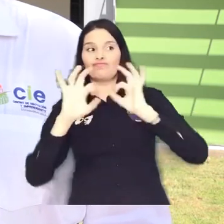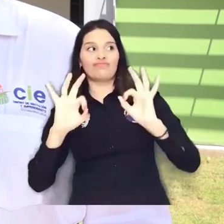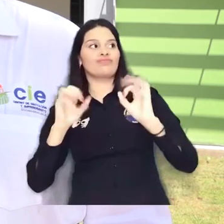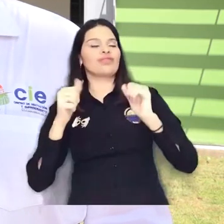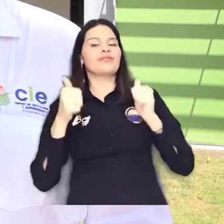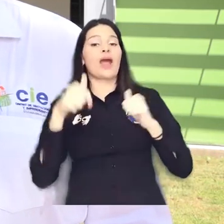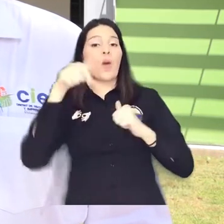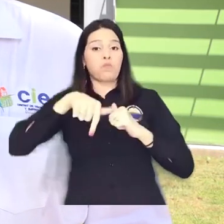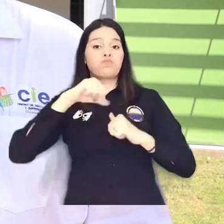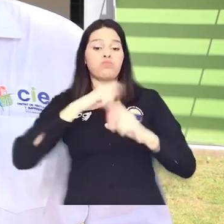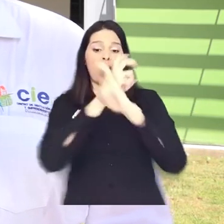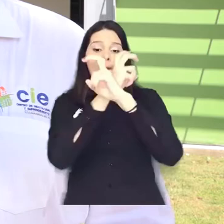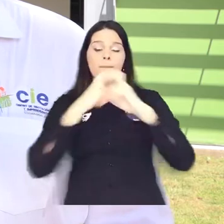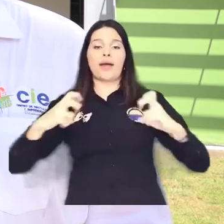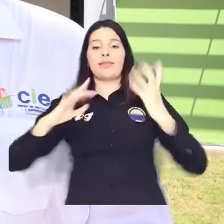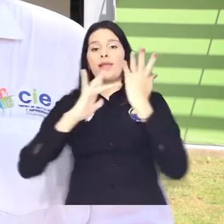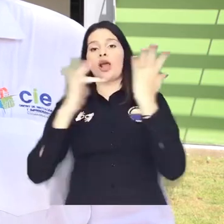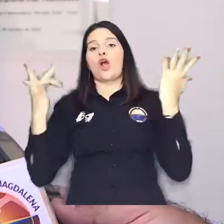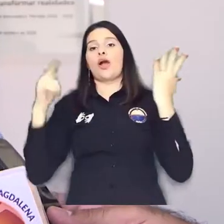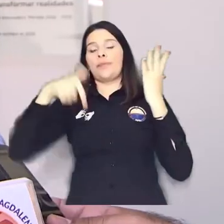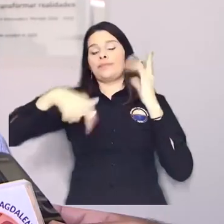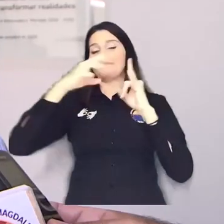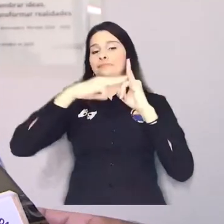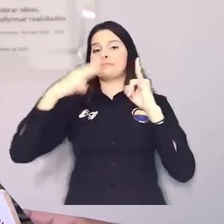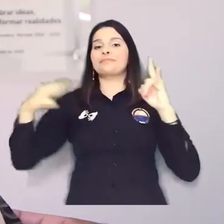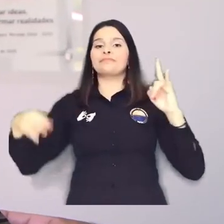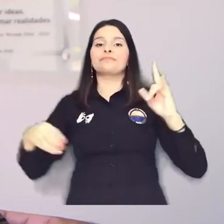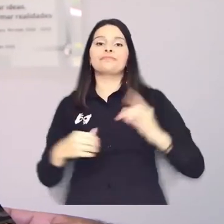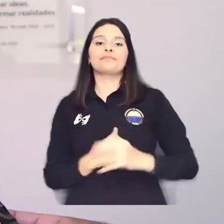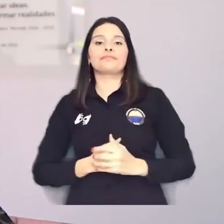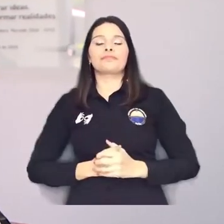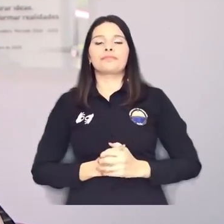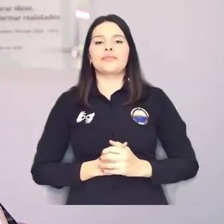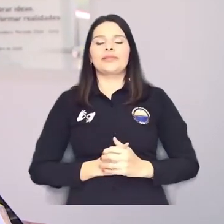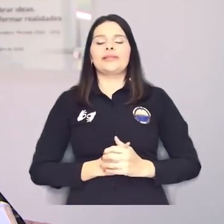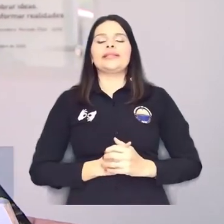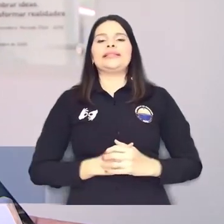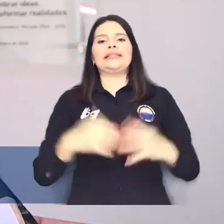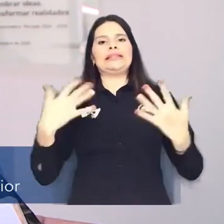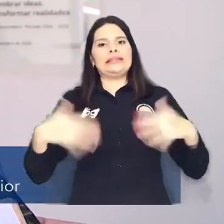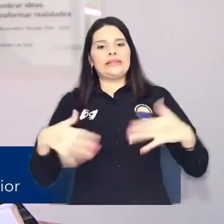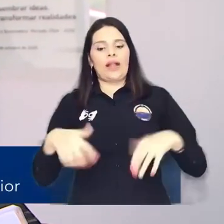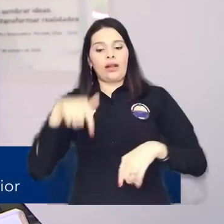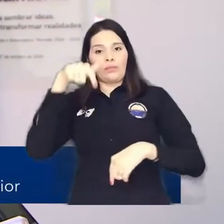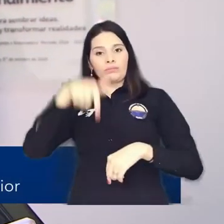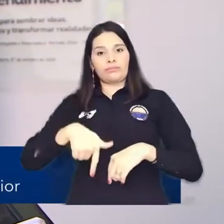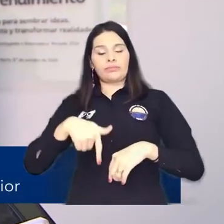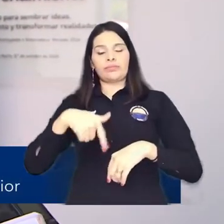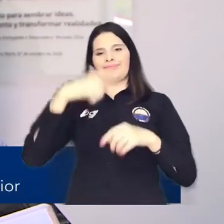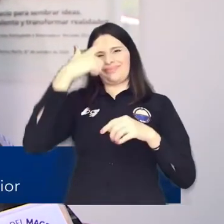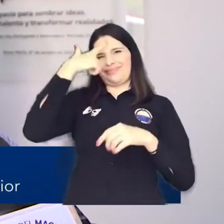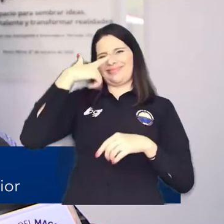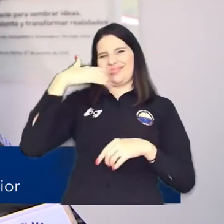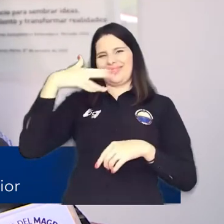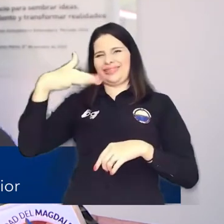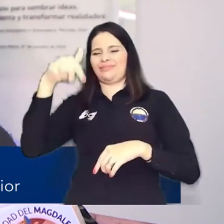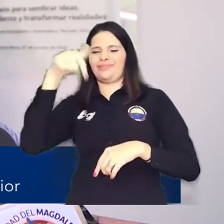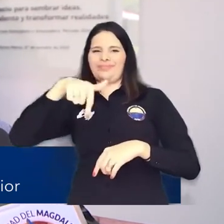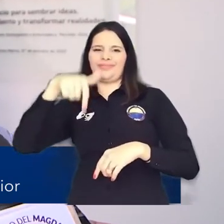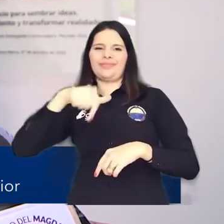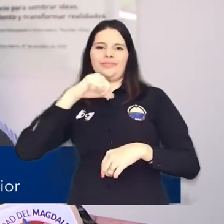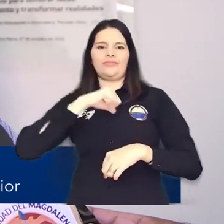el campo en el parque tecnológico de la universidad magdalena esto es una realidad que una ciudad destino turístico internacional